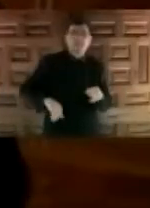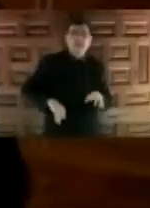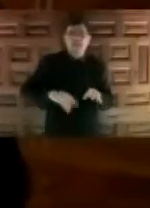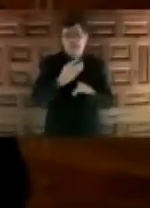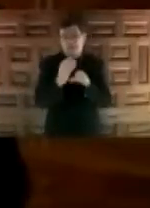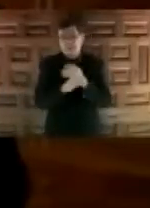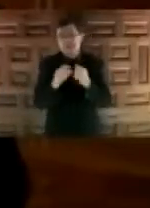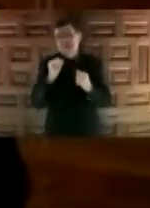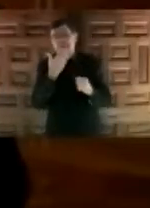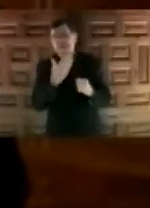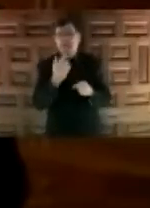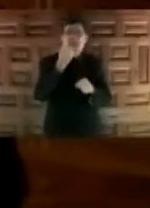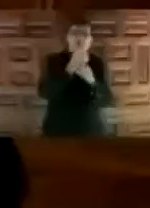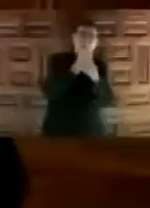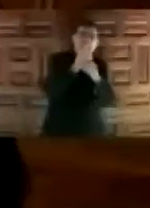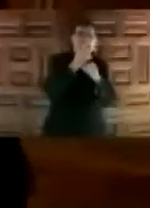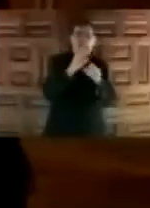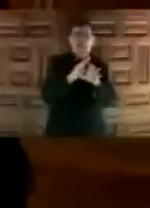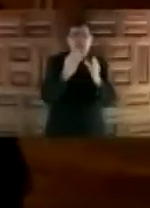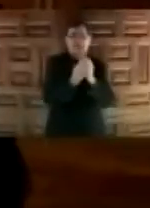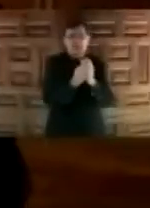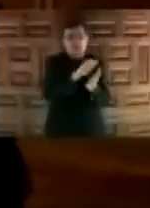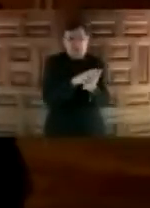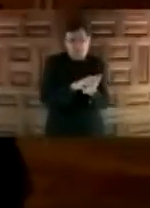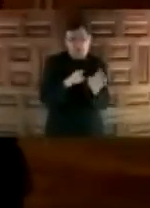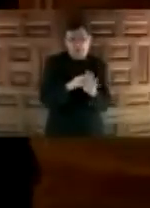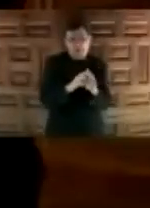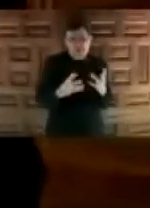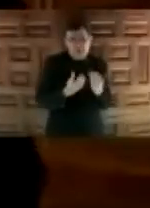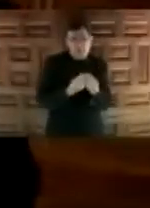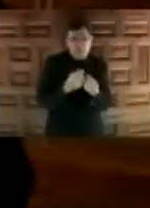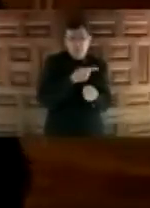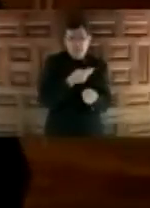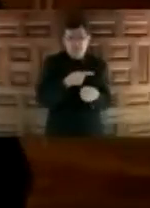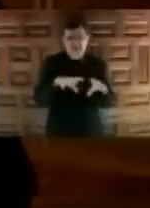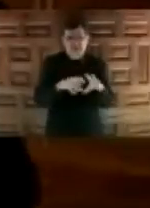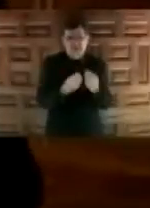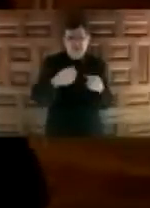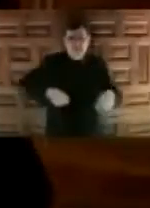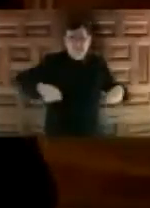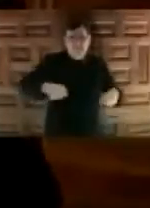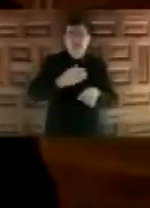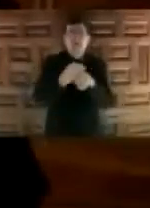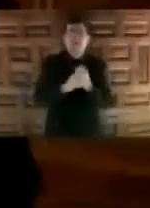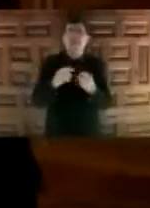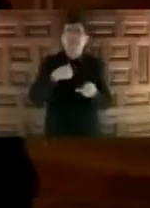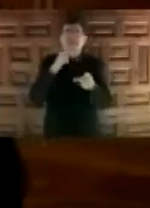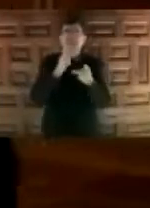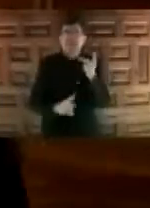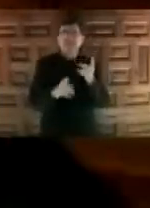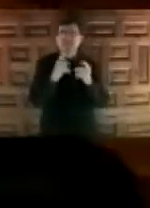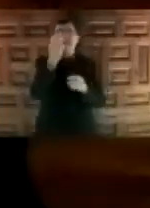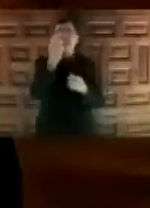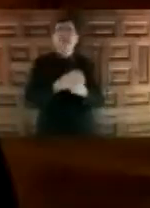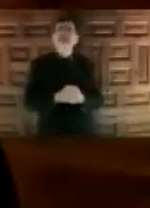si viajamos en primera clase, en la clase económica o junto al equipaje. Bueno, aquí me detengo porque está más